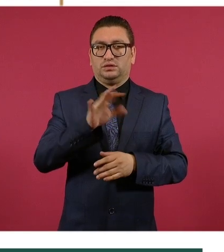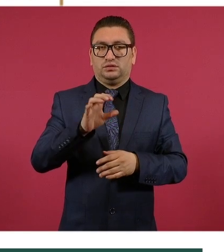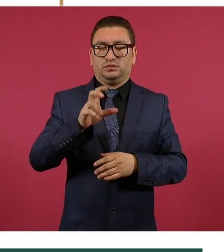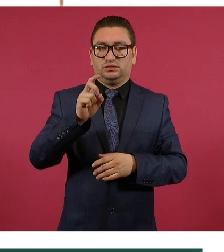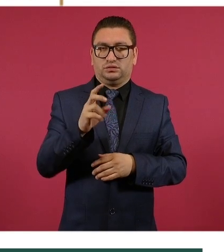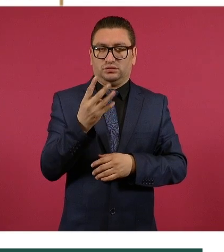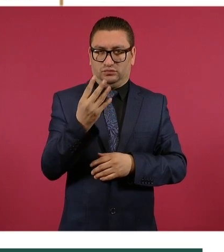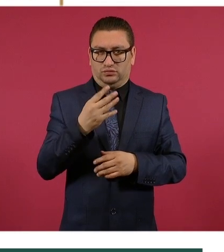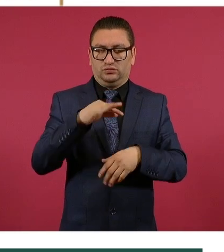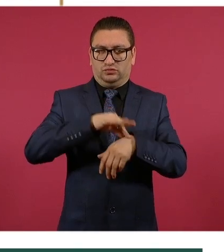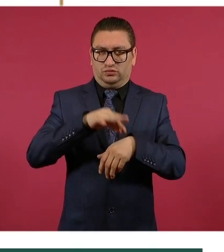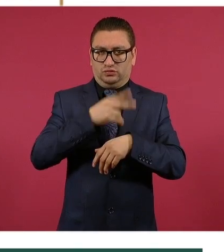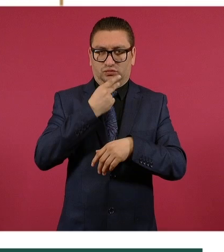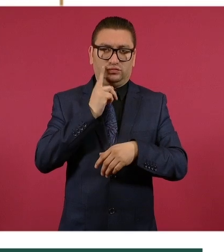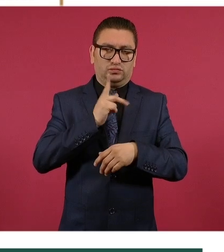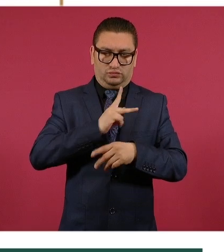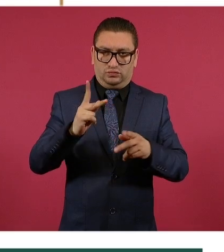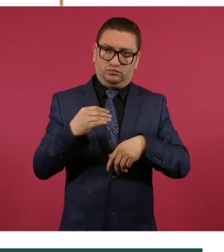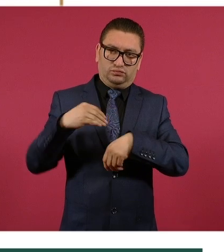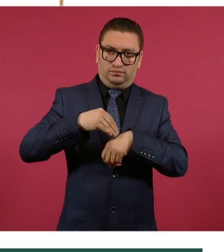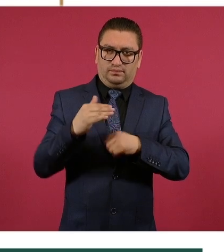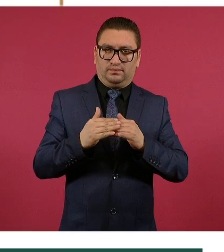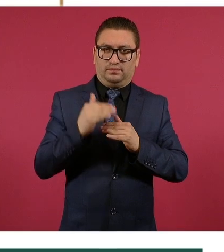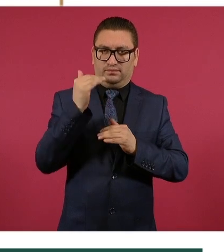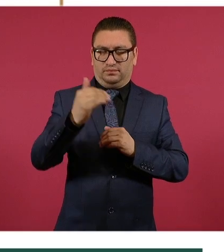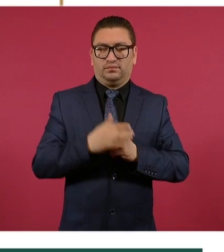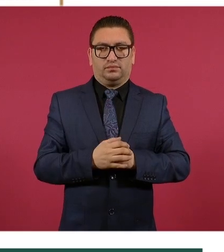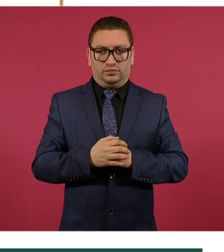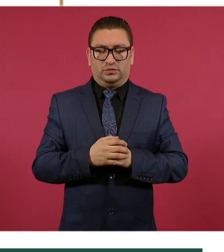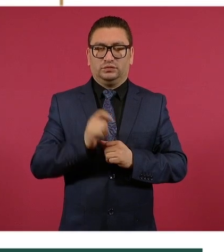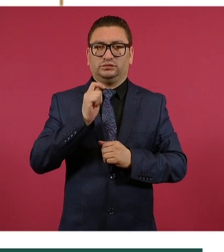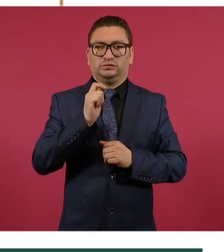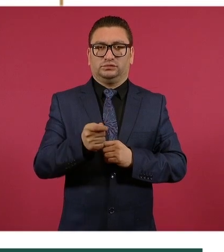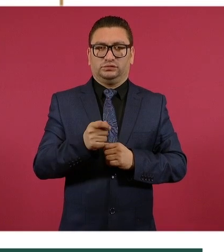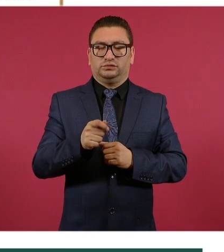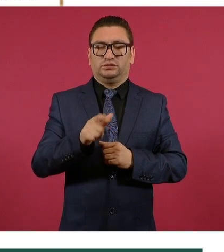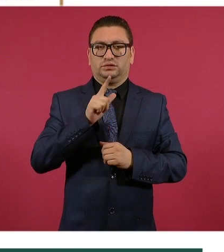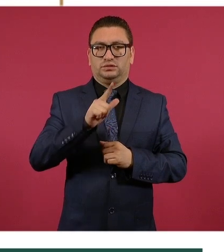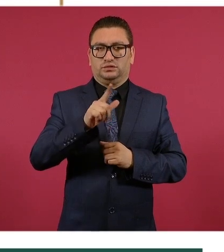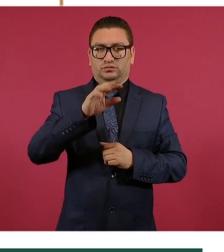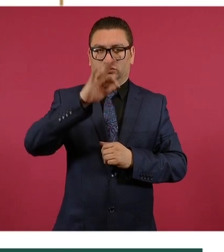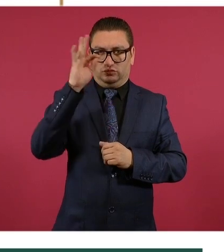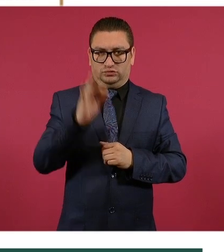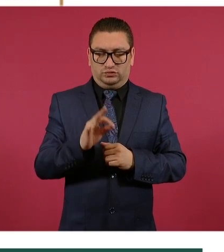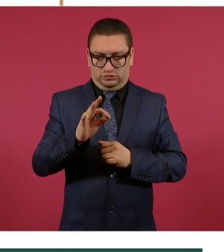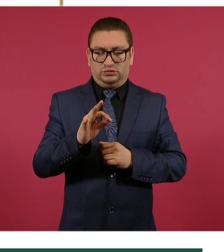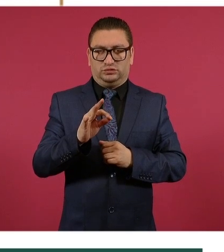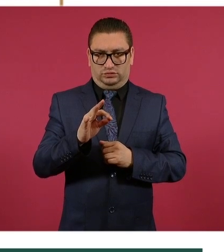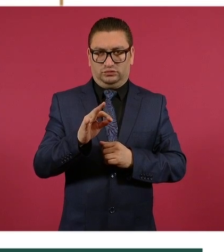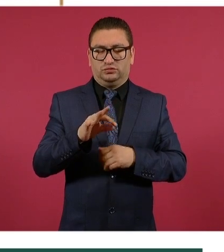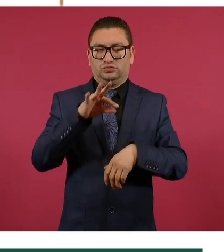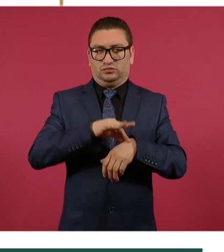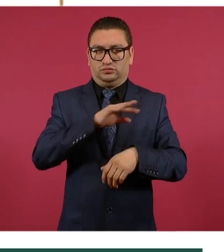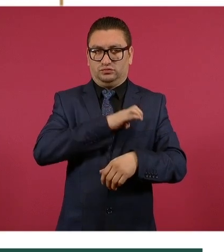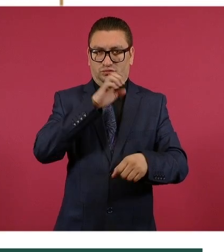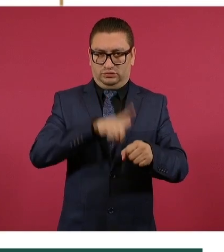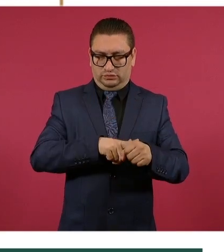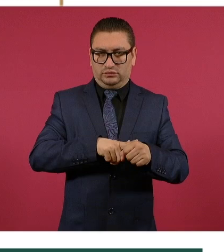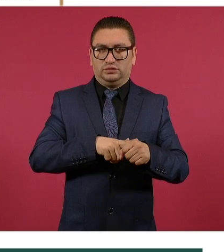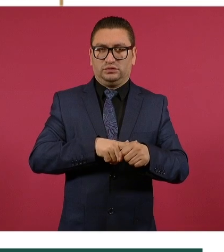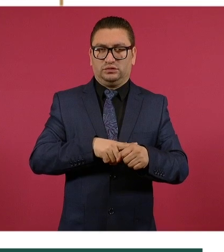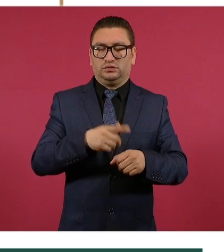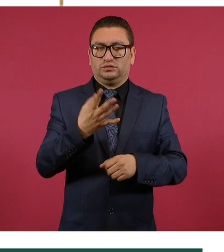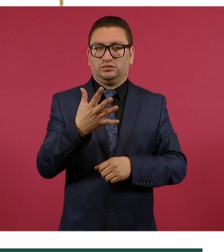3,534 médicos y médicas adicionales. Esto es un incremento de 17% en el caso de médicos